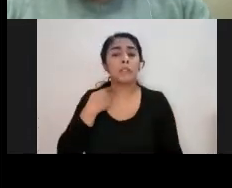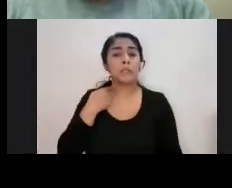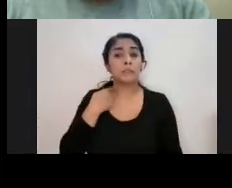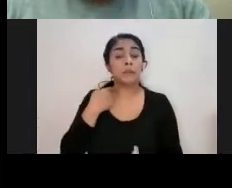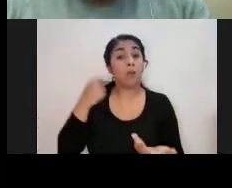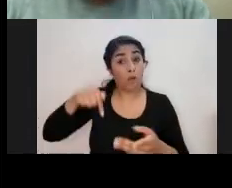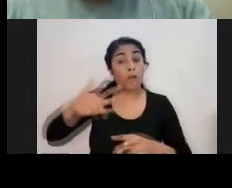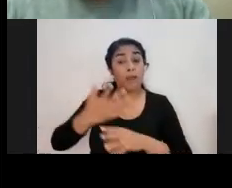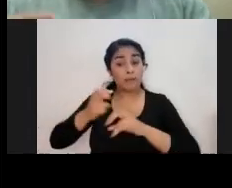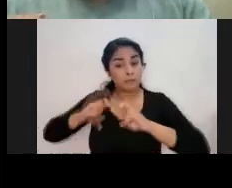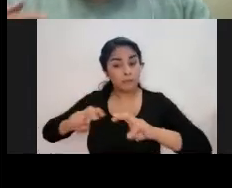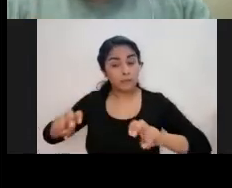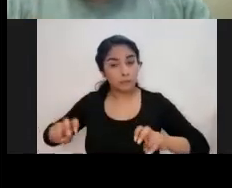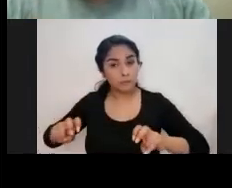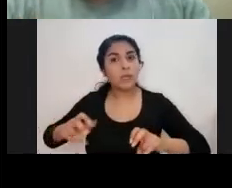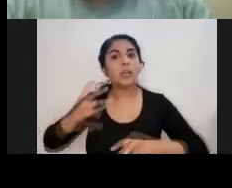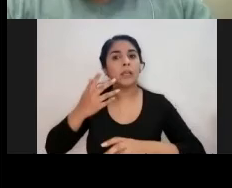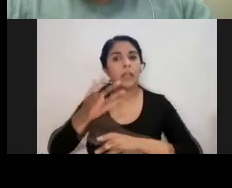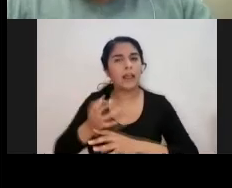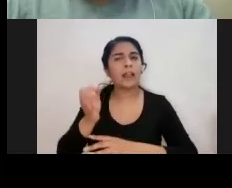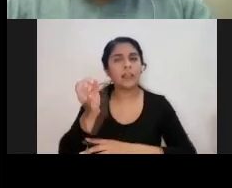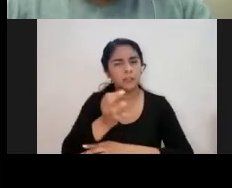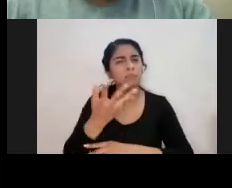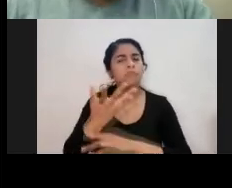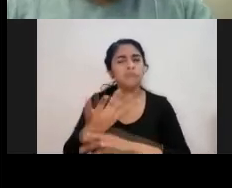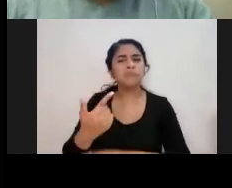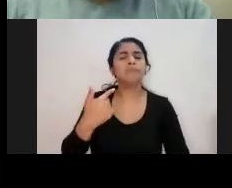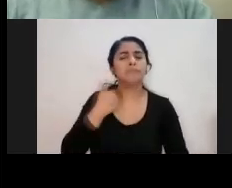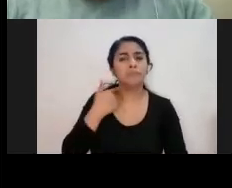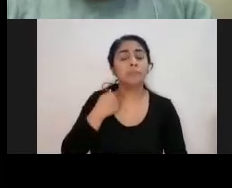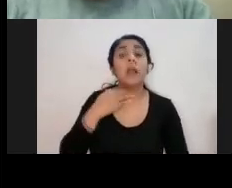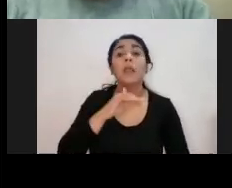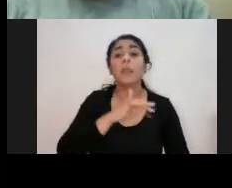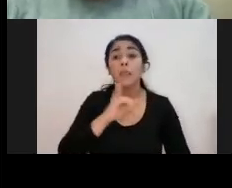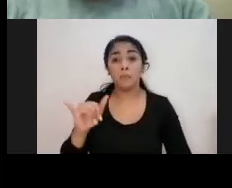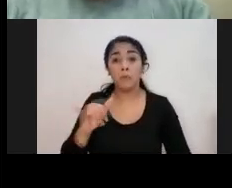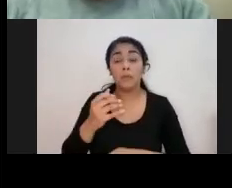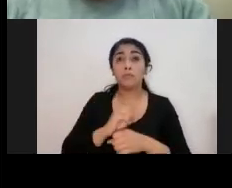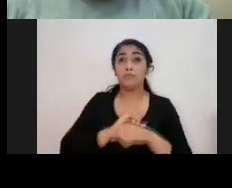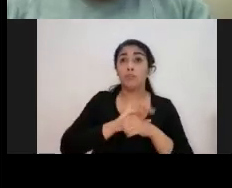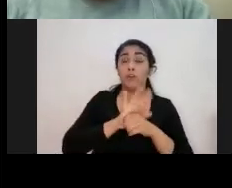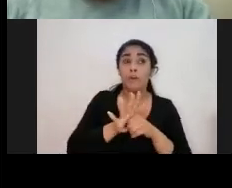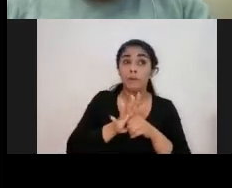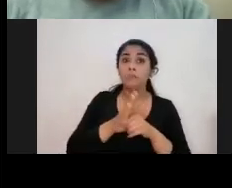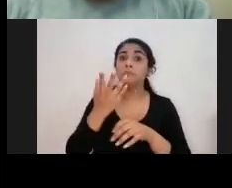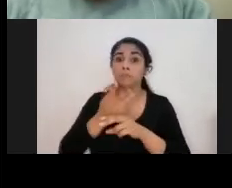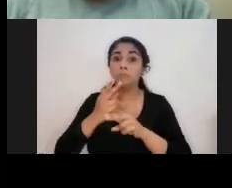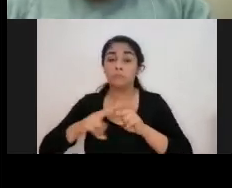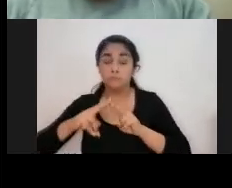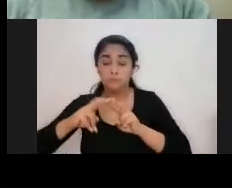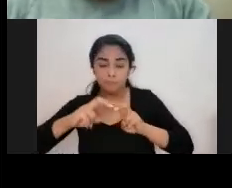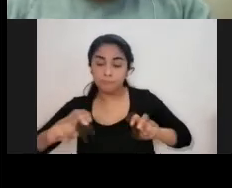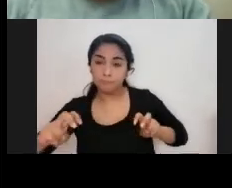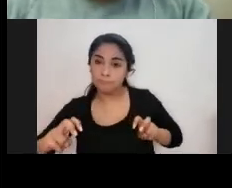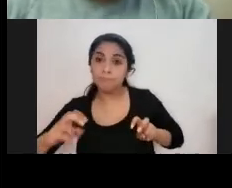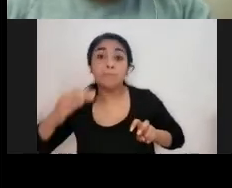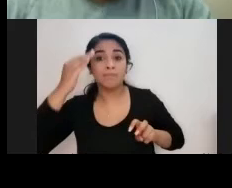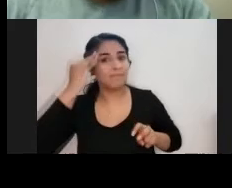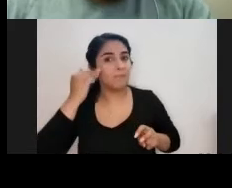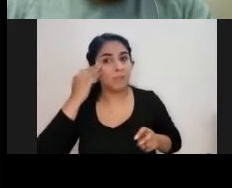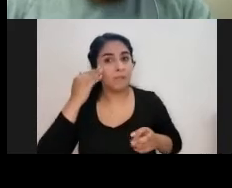hay algunas repercusiones después de la infección, ¿cierto?, que están siendo estudiadas y que no sabemos qué